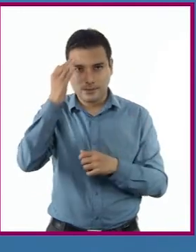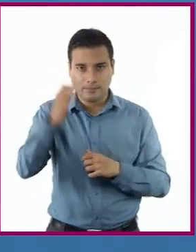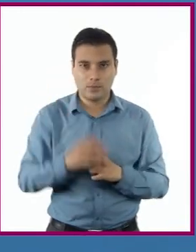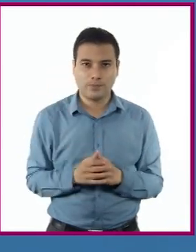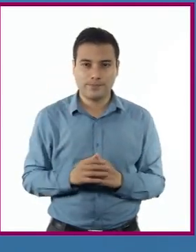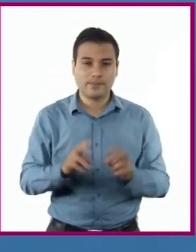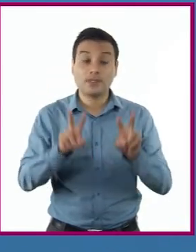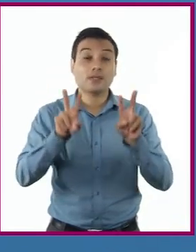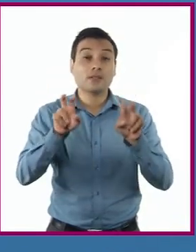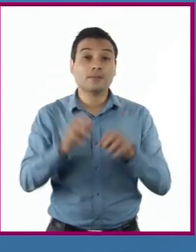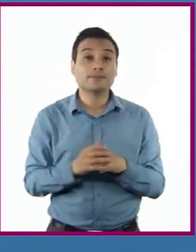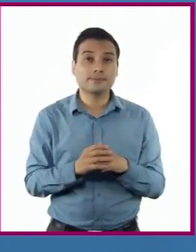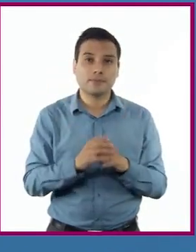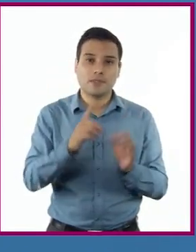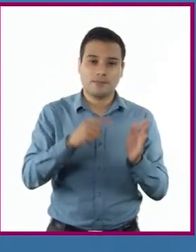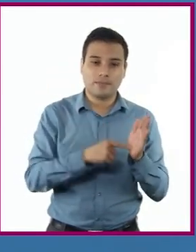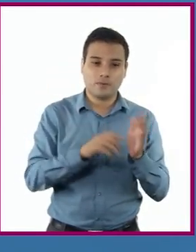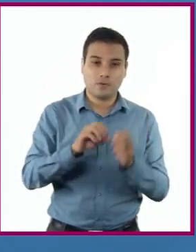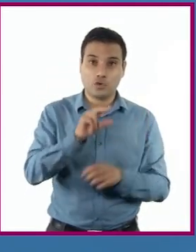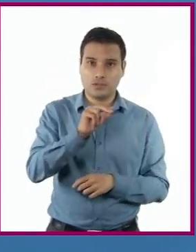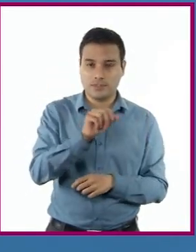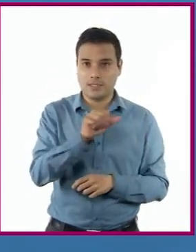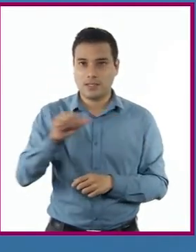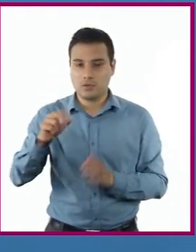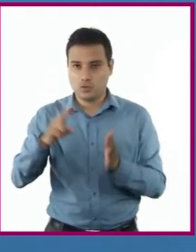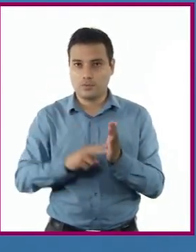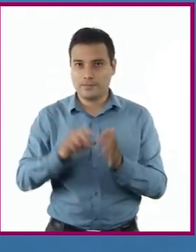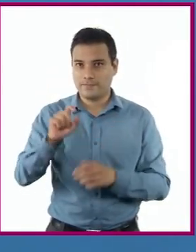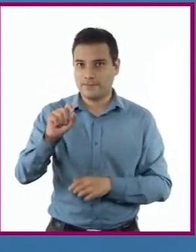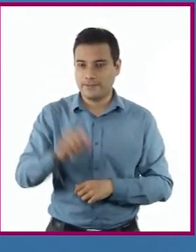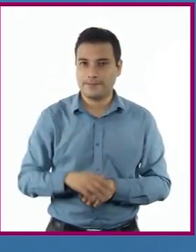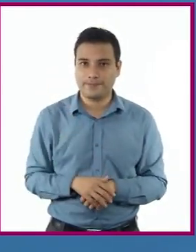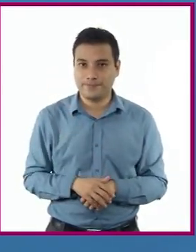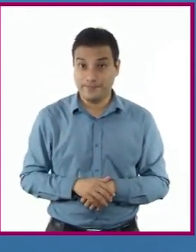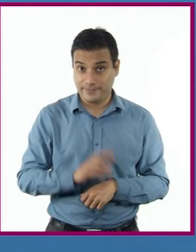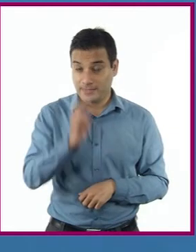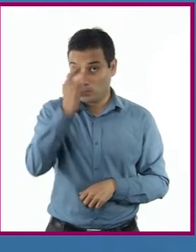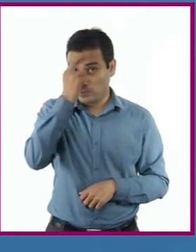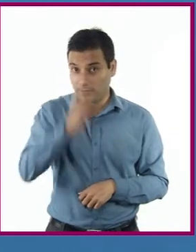ocasión comprende de 1980 a 2020.